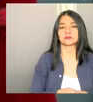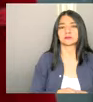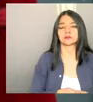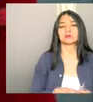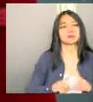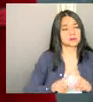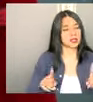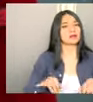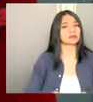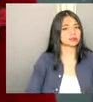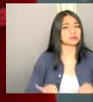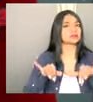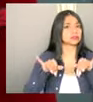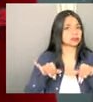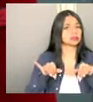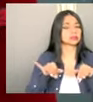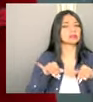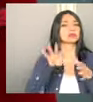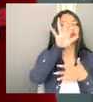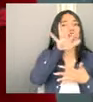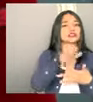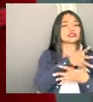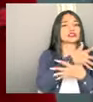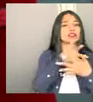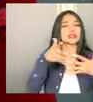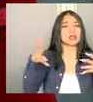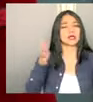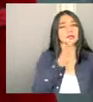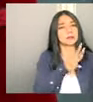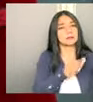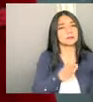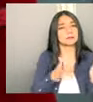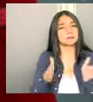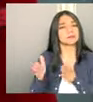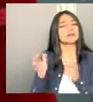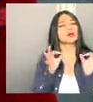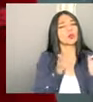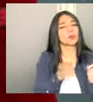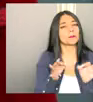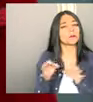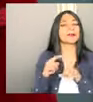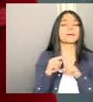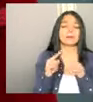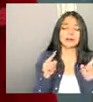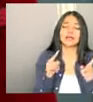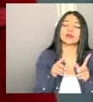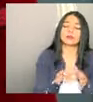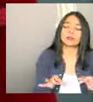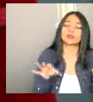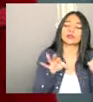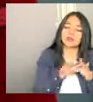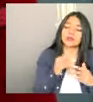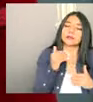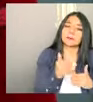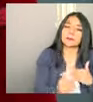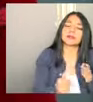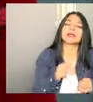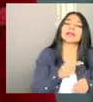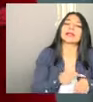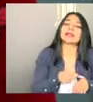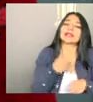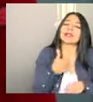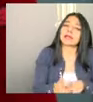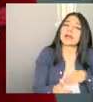estamos en ese cronograma implica una serie de etapas progresivas que lo vamos a señalar, se van